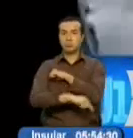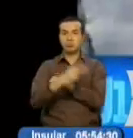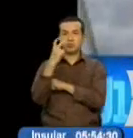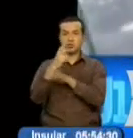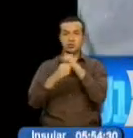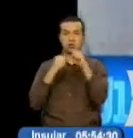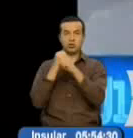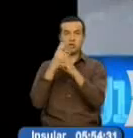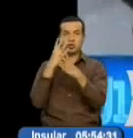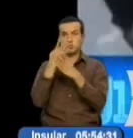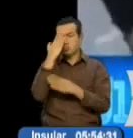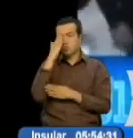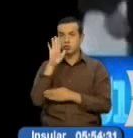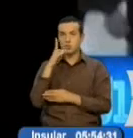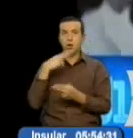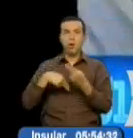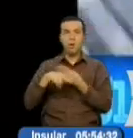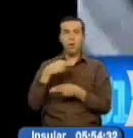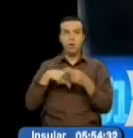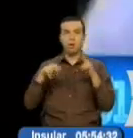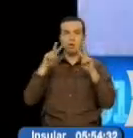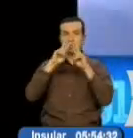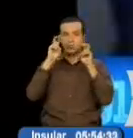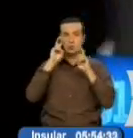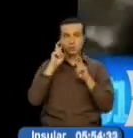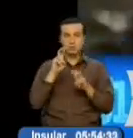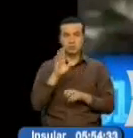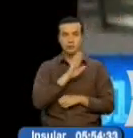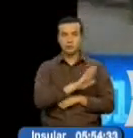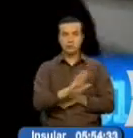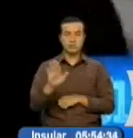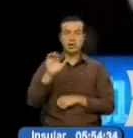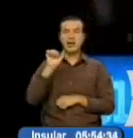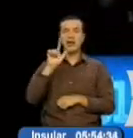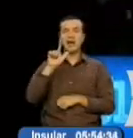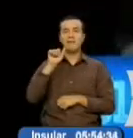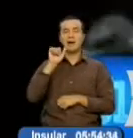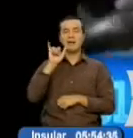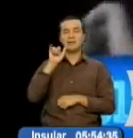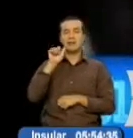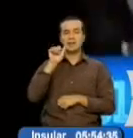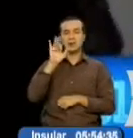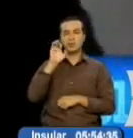de prisión por lavado de dinero en el marco de las investigaciones del caso Lava Jato.